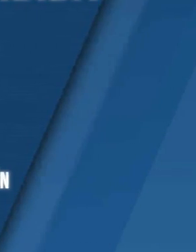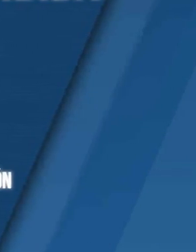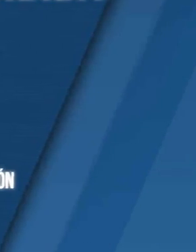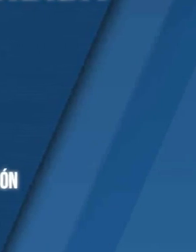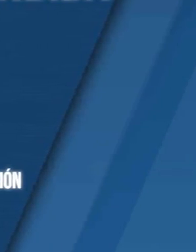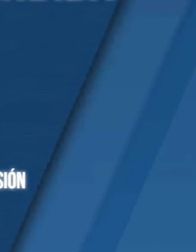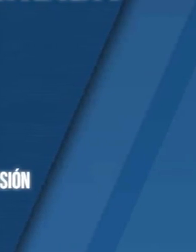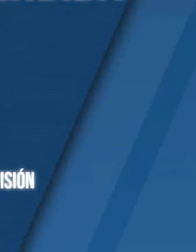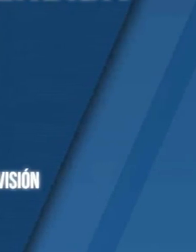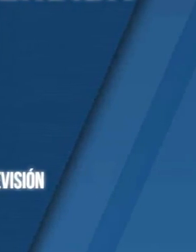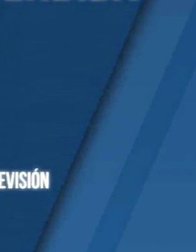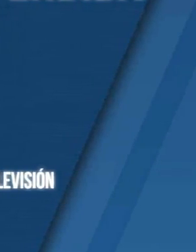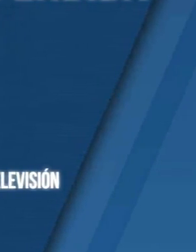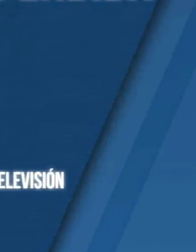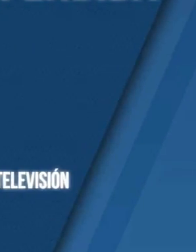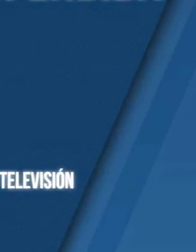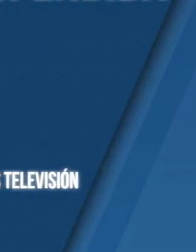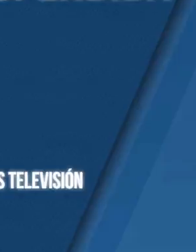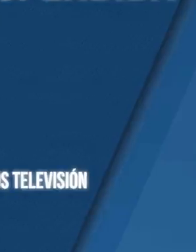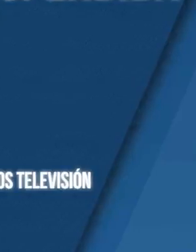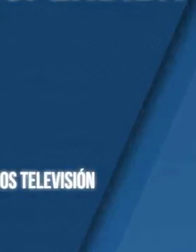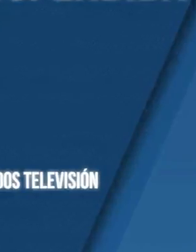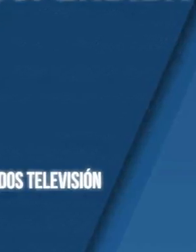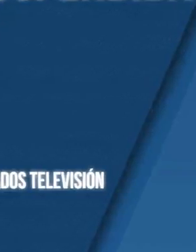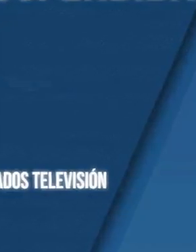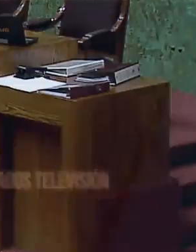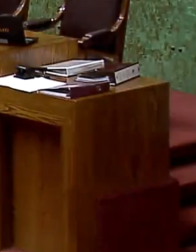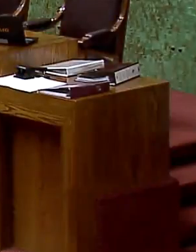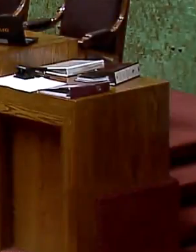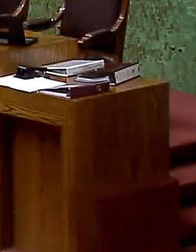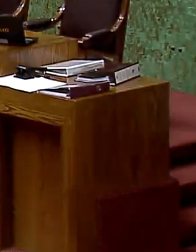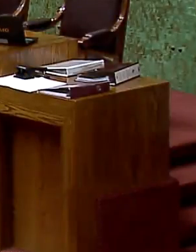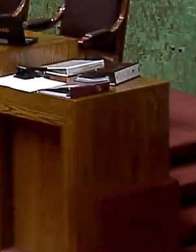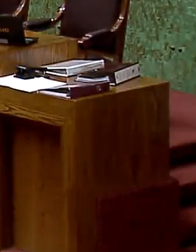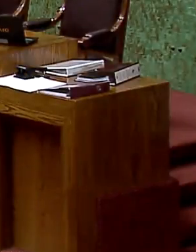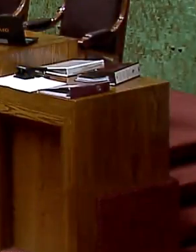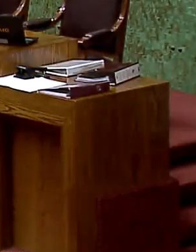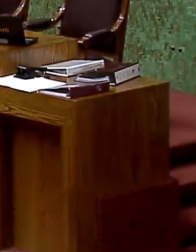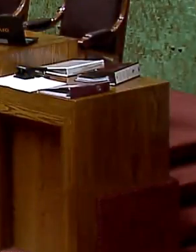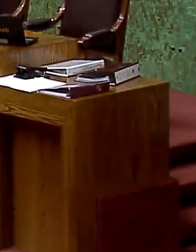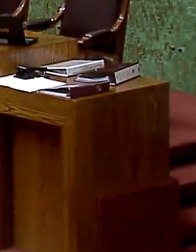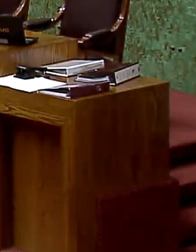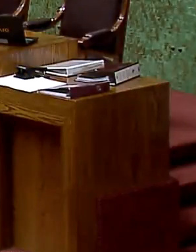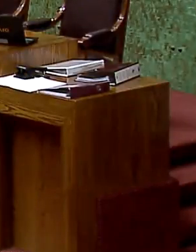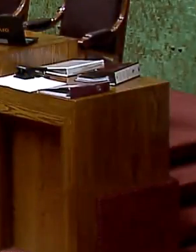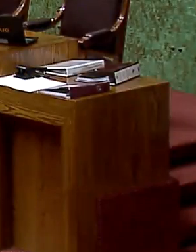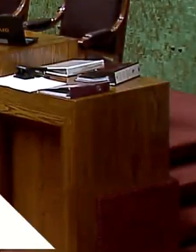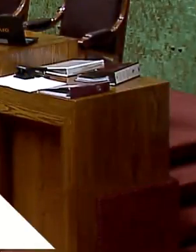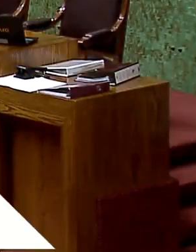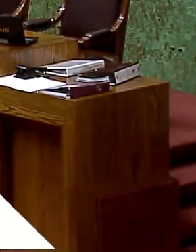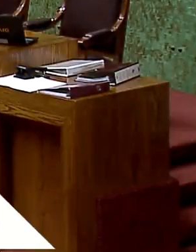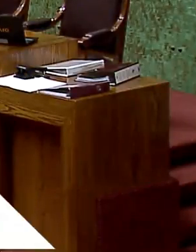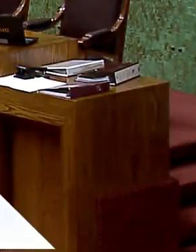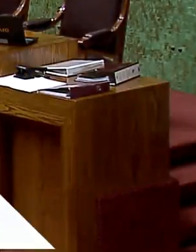se reanuda la sesión las felicitaciones a la mesa después de la sesión por favor